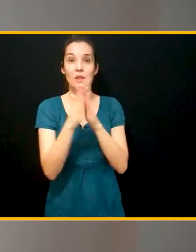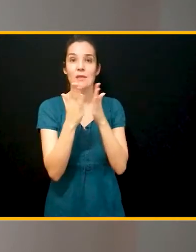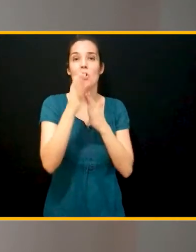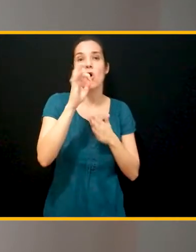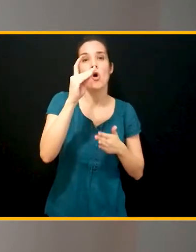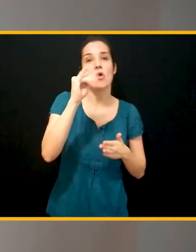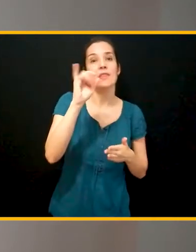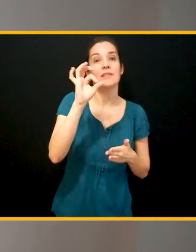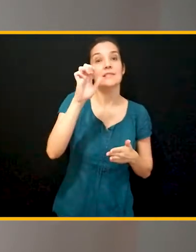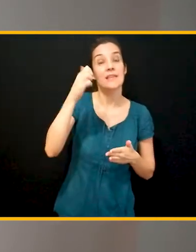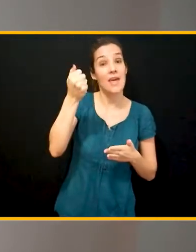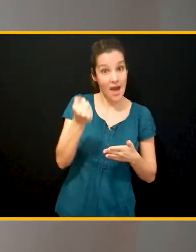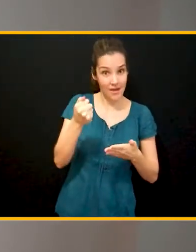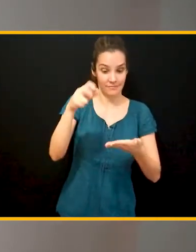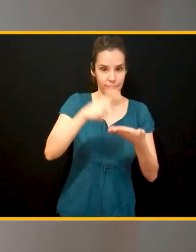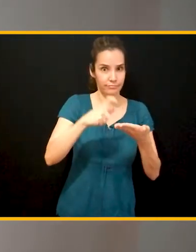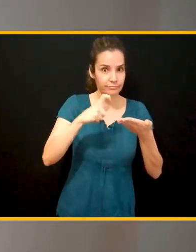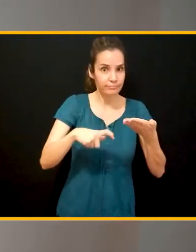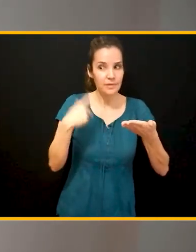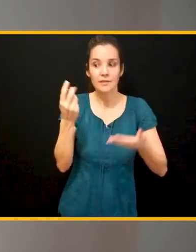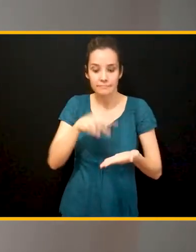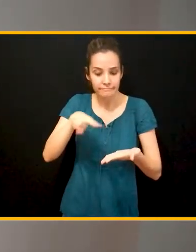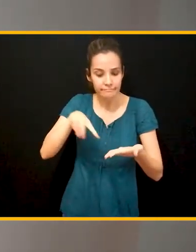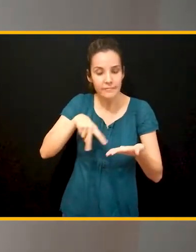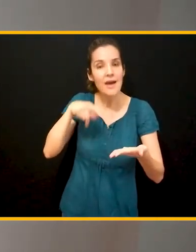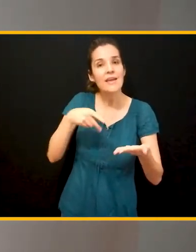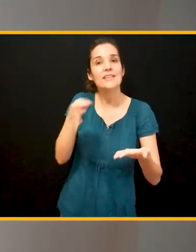de la isla de Faro. Justo enfrente de esa isla,